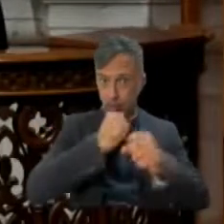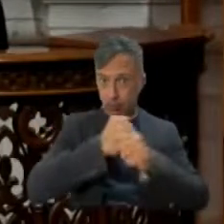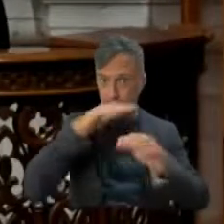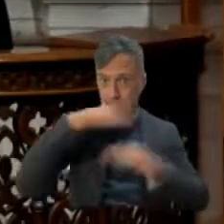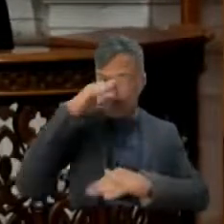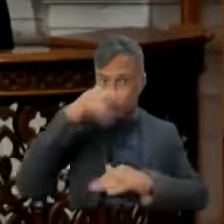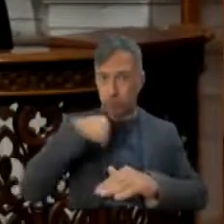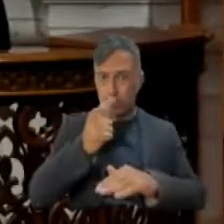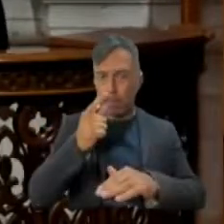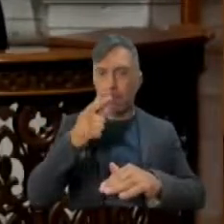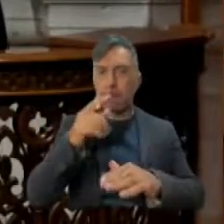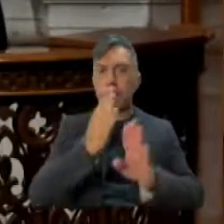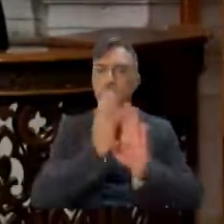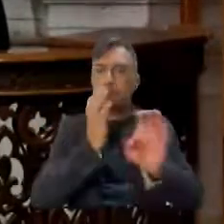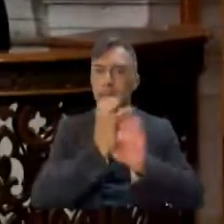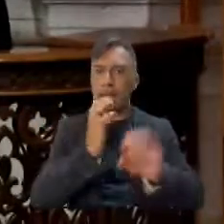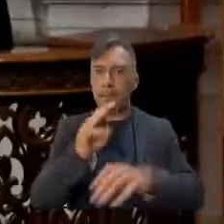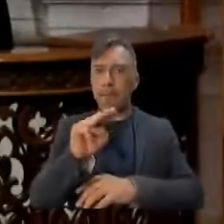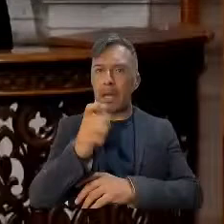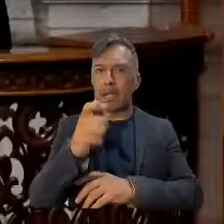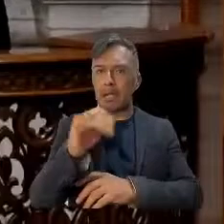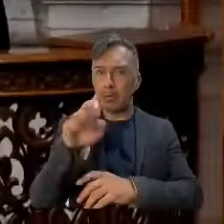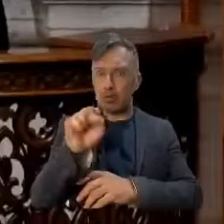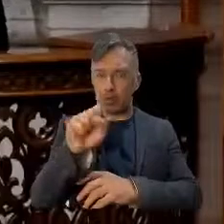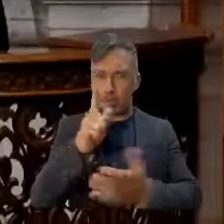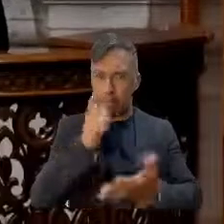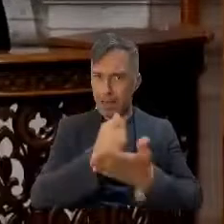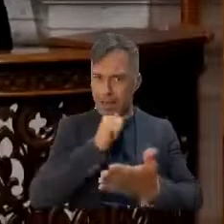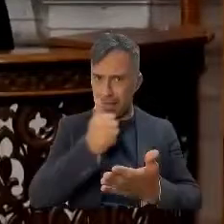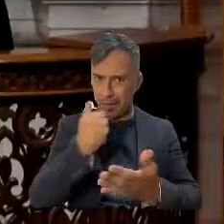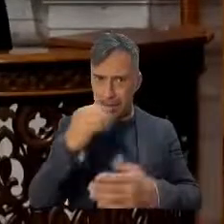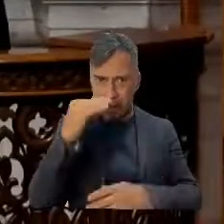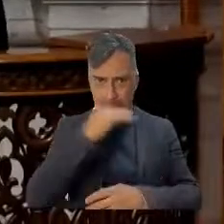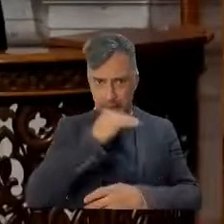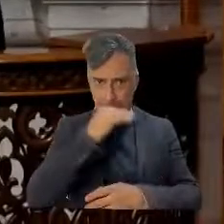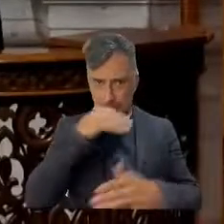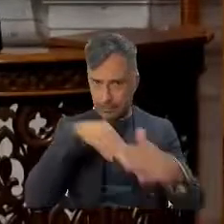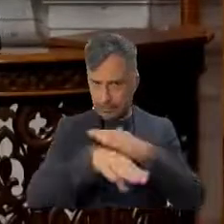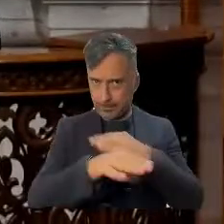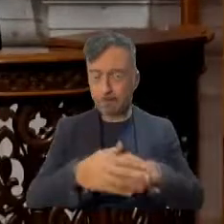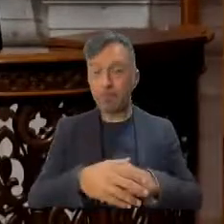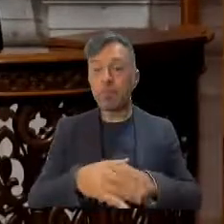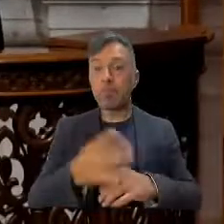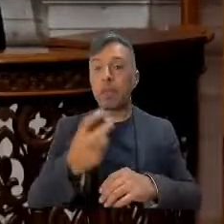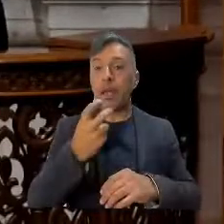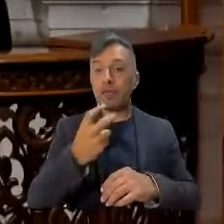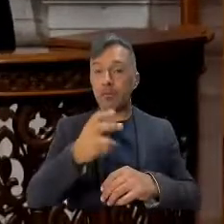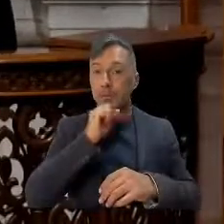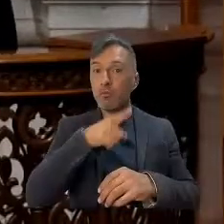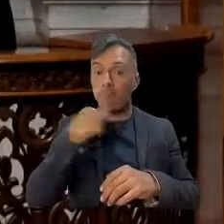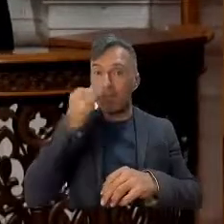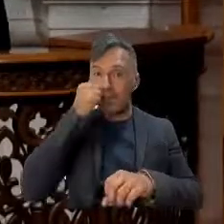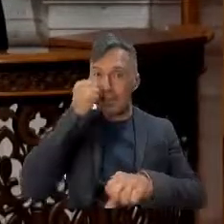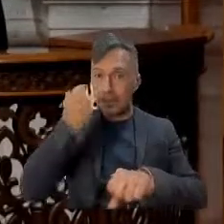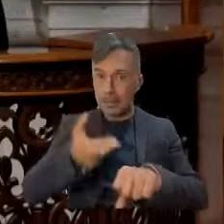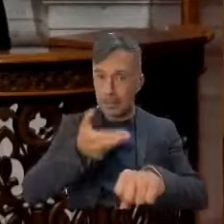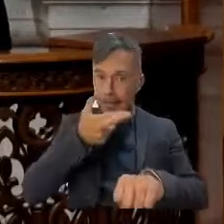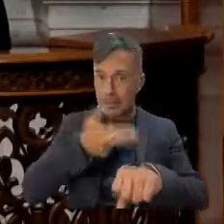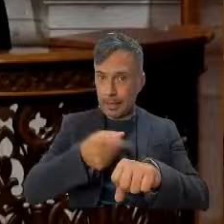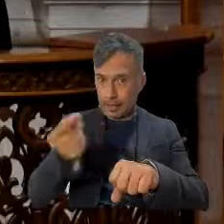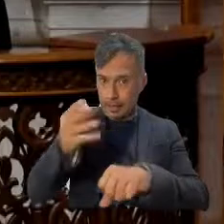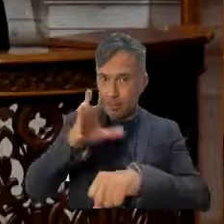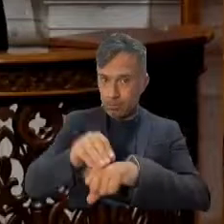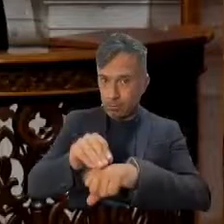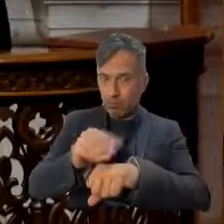uso del Mexibús, con el objeto de que se analice la viabilidad por parte de la misma Secretaría y para que se pueda